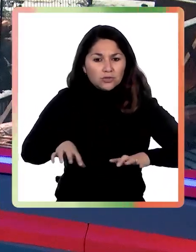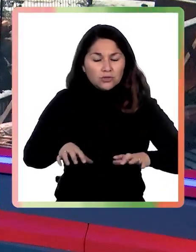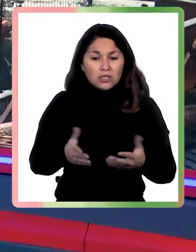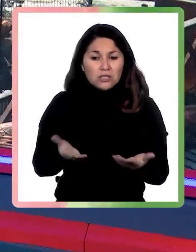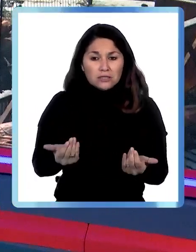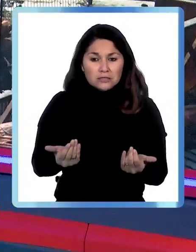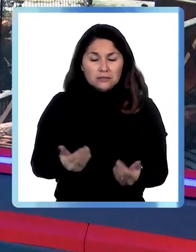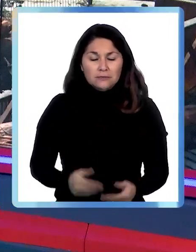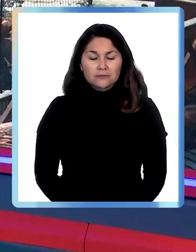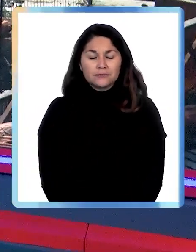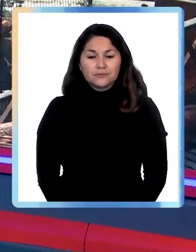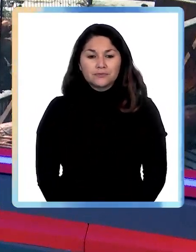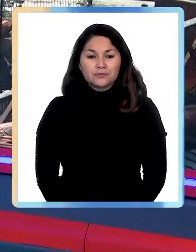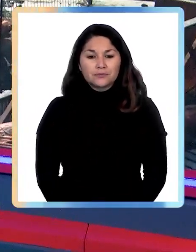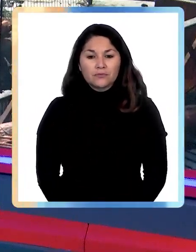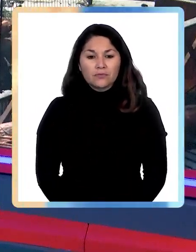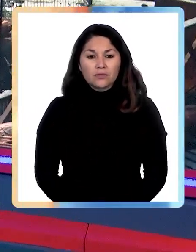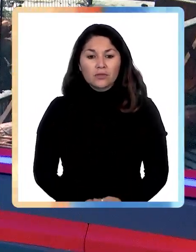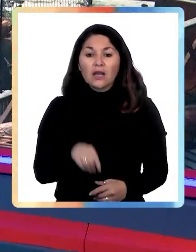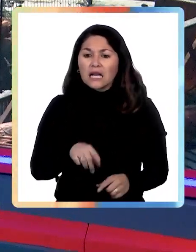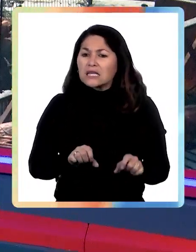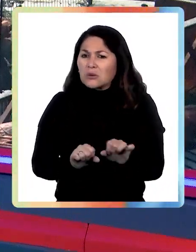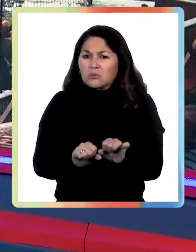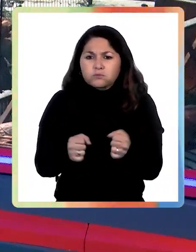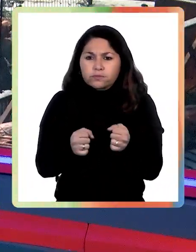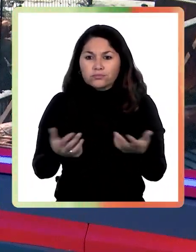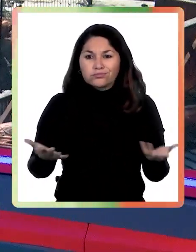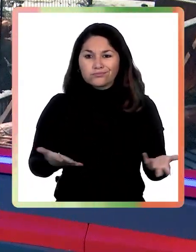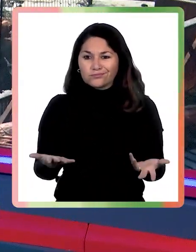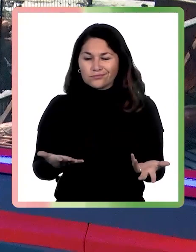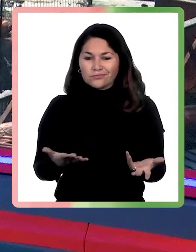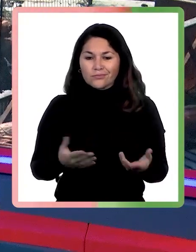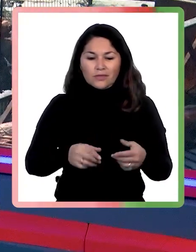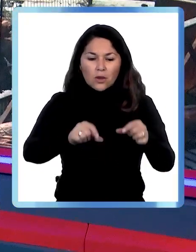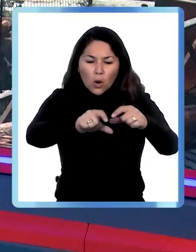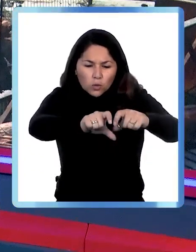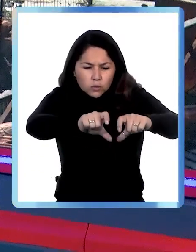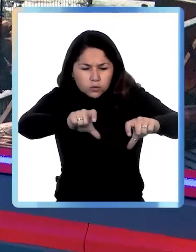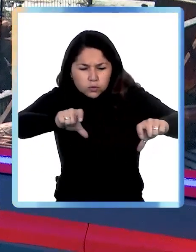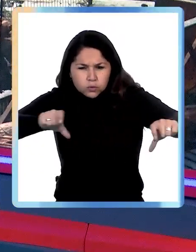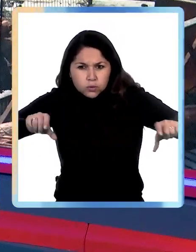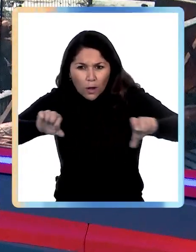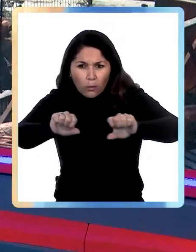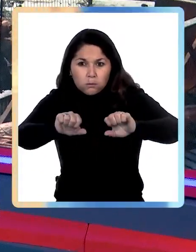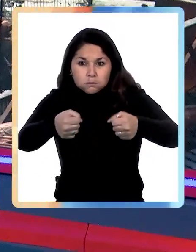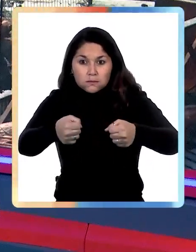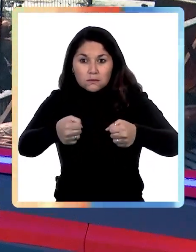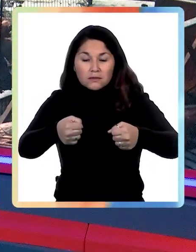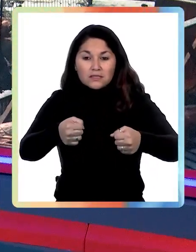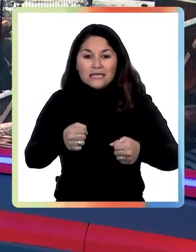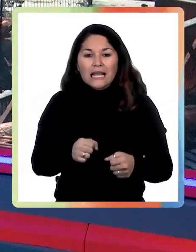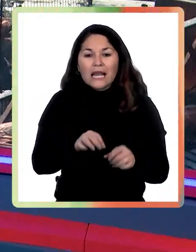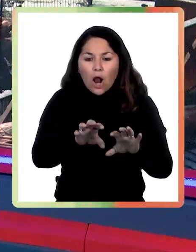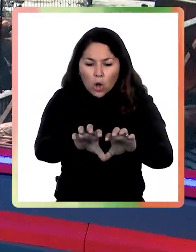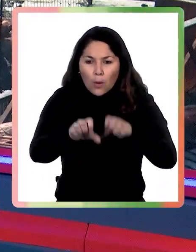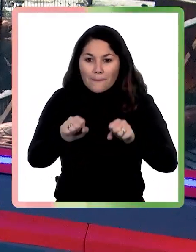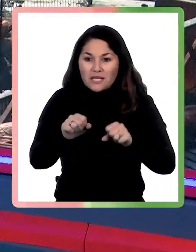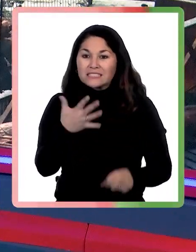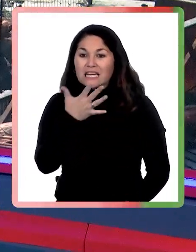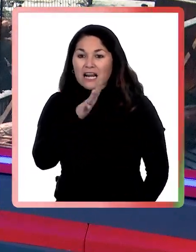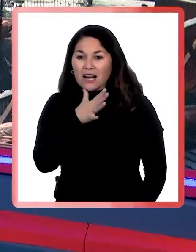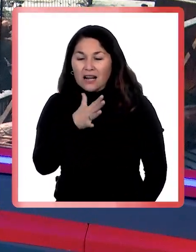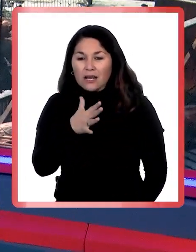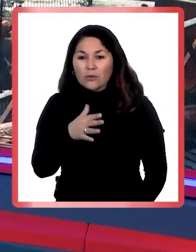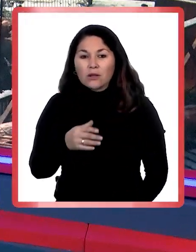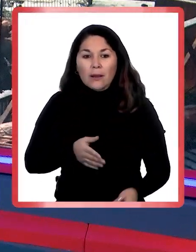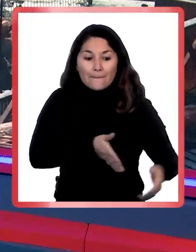hacer frente a esta situación este corte se produjo debido a la rotura de cañerías en los puntos de captación de agua como